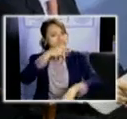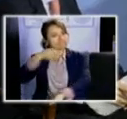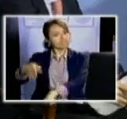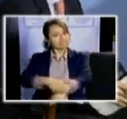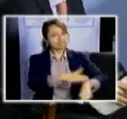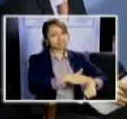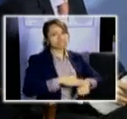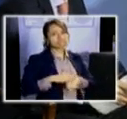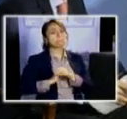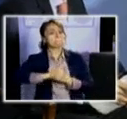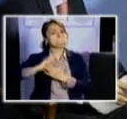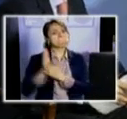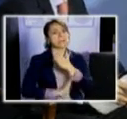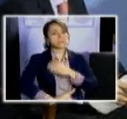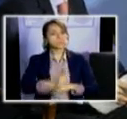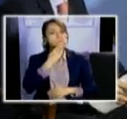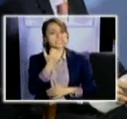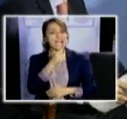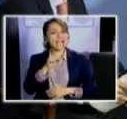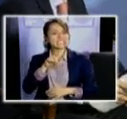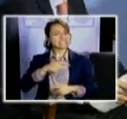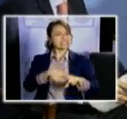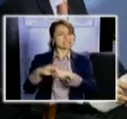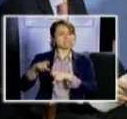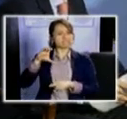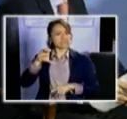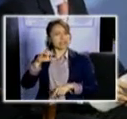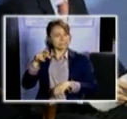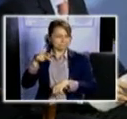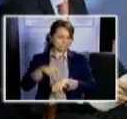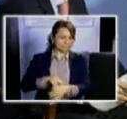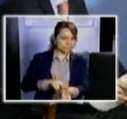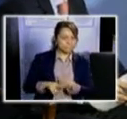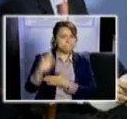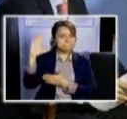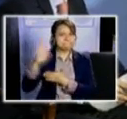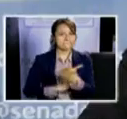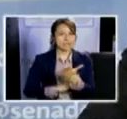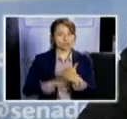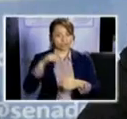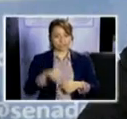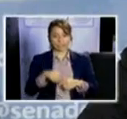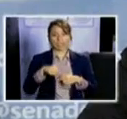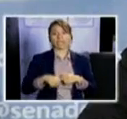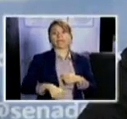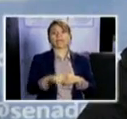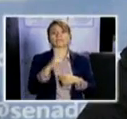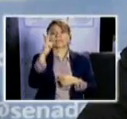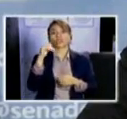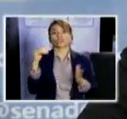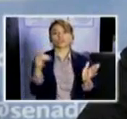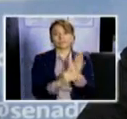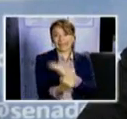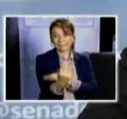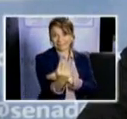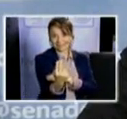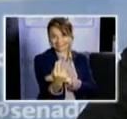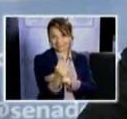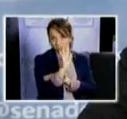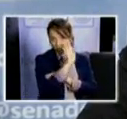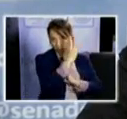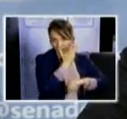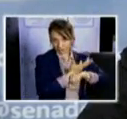reduciría sus emisiones entre el 26 y 28% hacia el 2025, mientras que China alcanzará su máximo